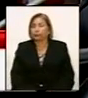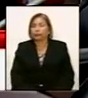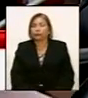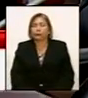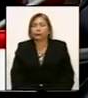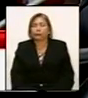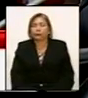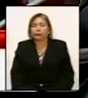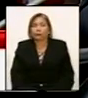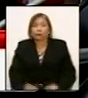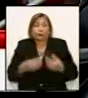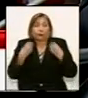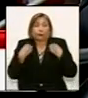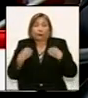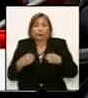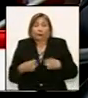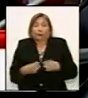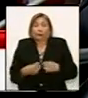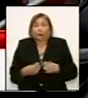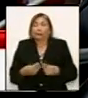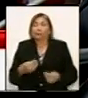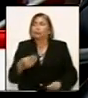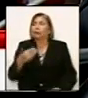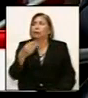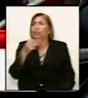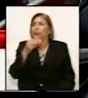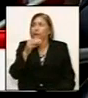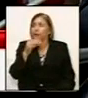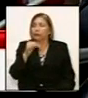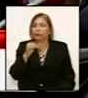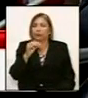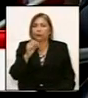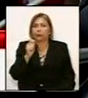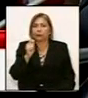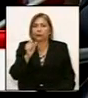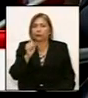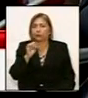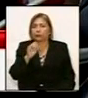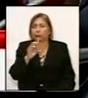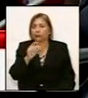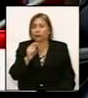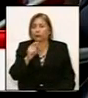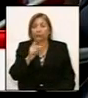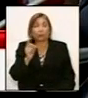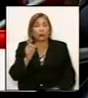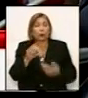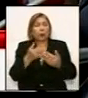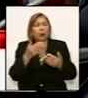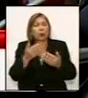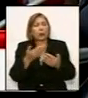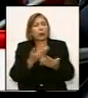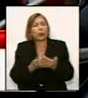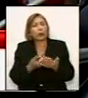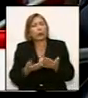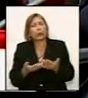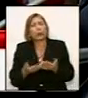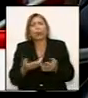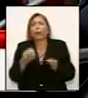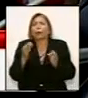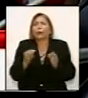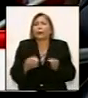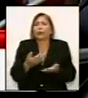del magistrado Mesía, que fue un voto singular, de ninguna manera iba a tener